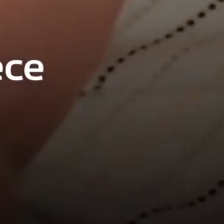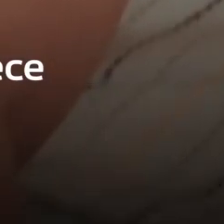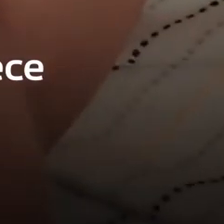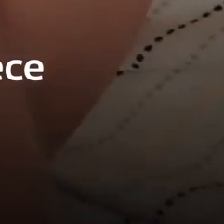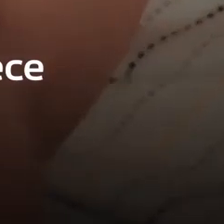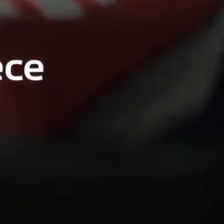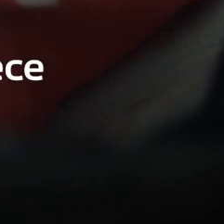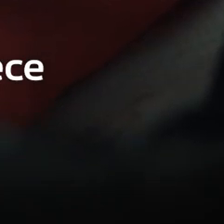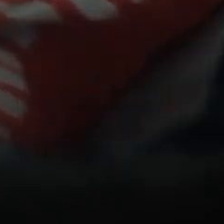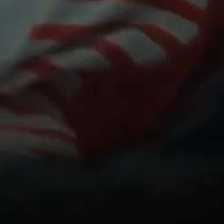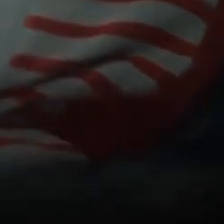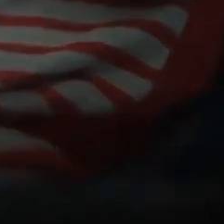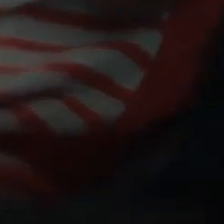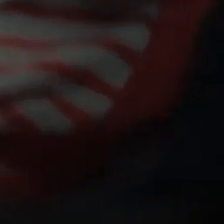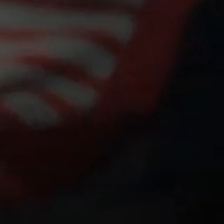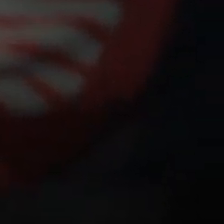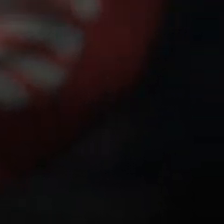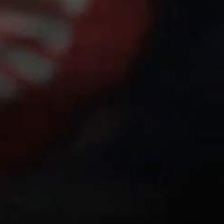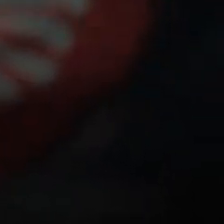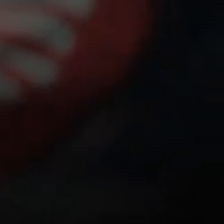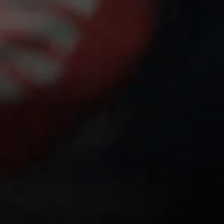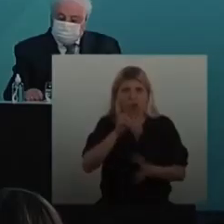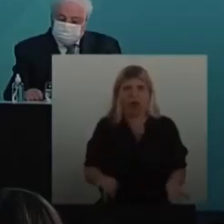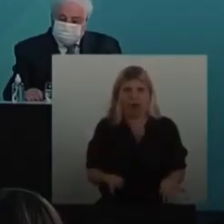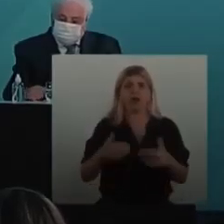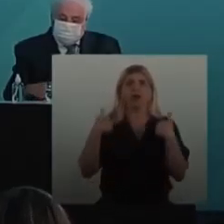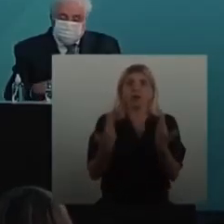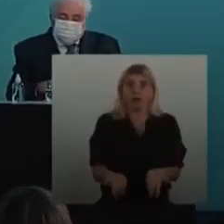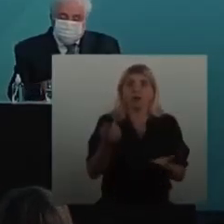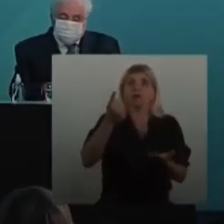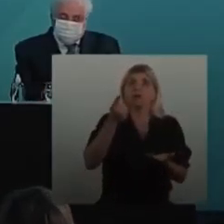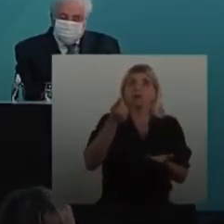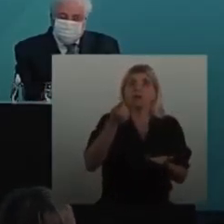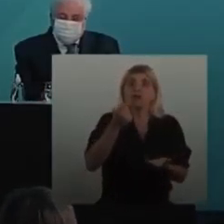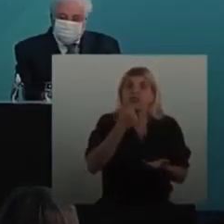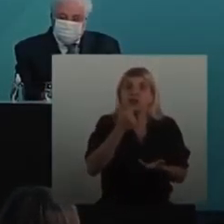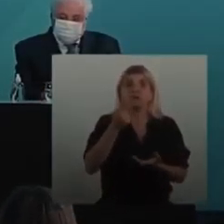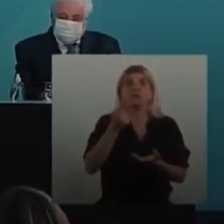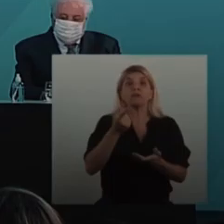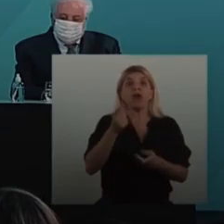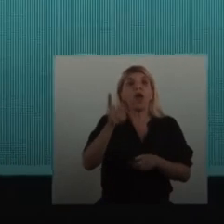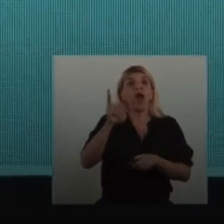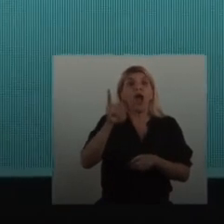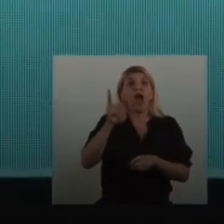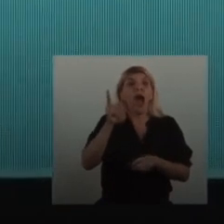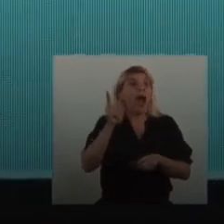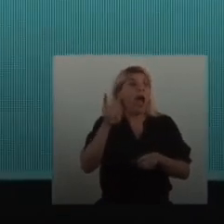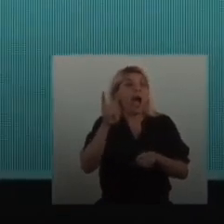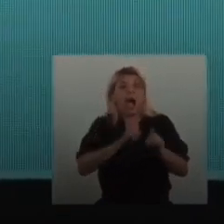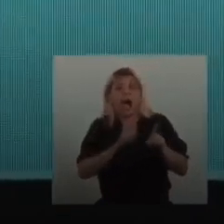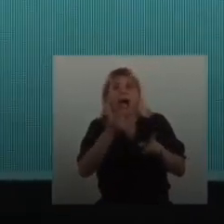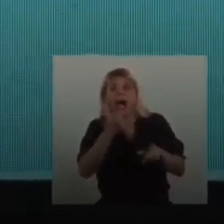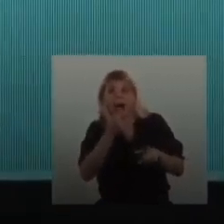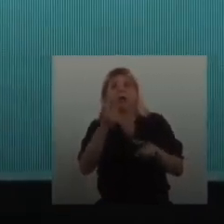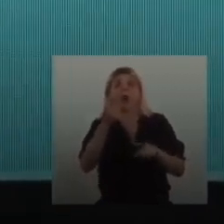ley de los 1000 días, si alguna vez alguna mujer tuvo el dilema de ser madre porque no